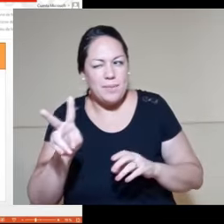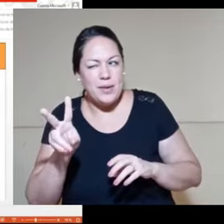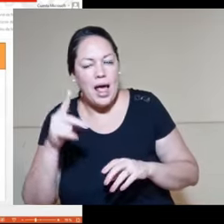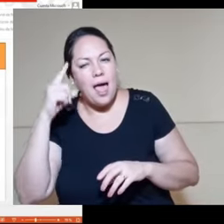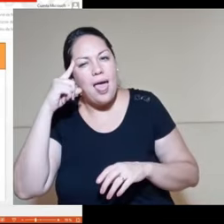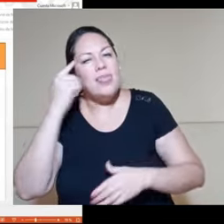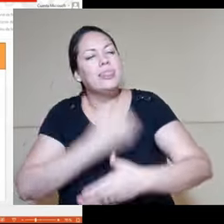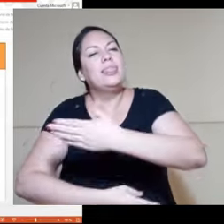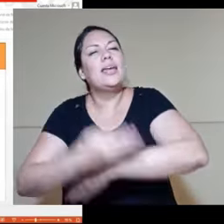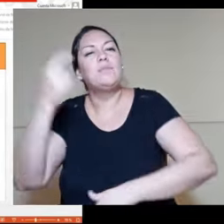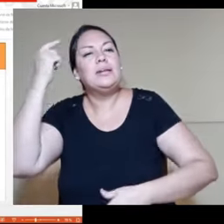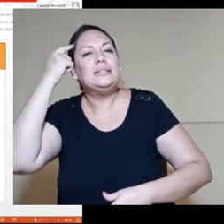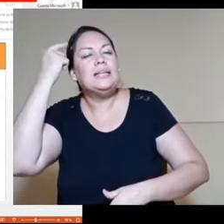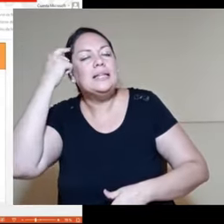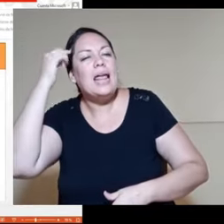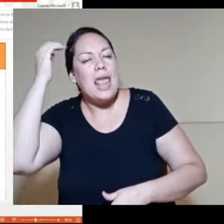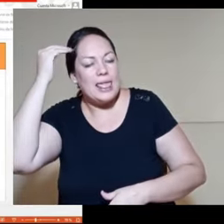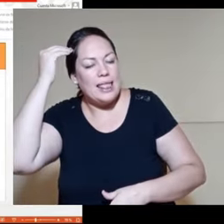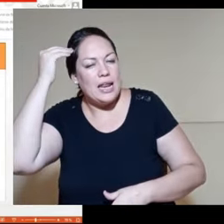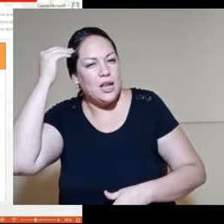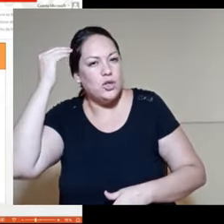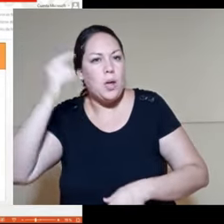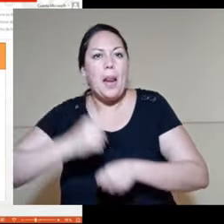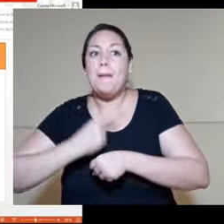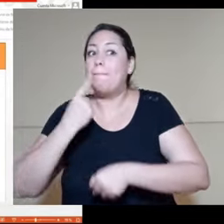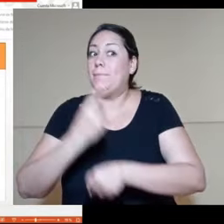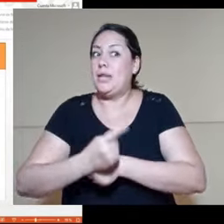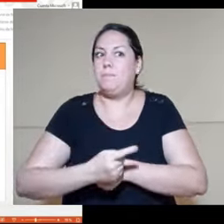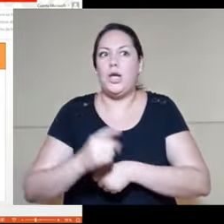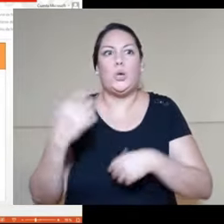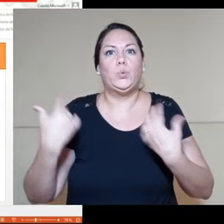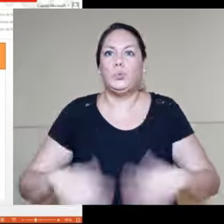algún retraso madurativo o una discapacidad intelectual,